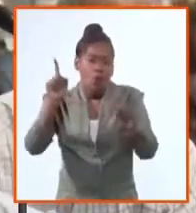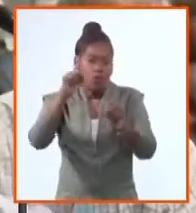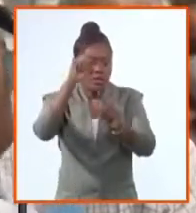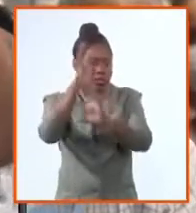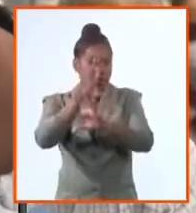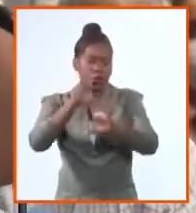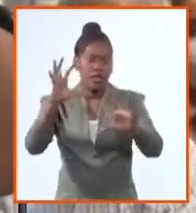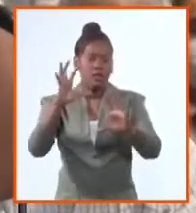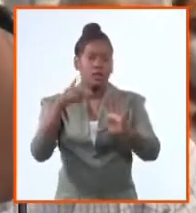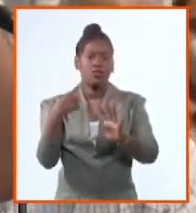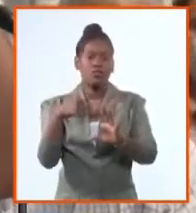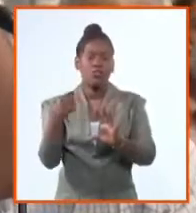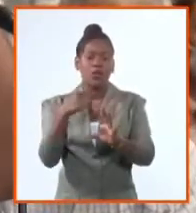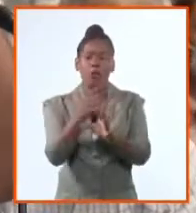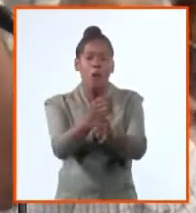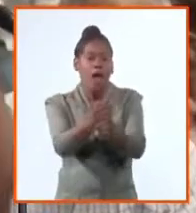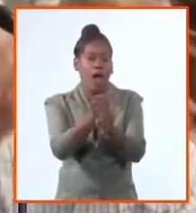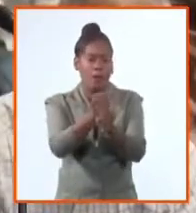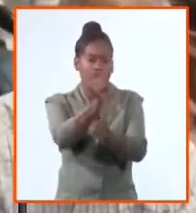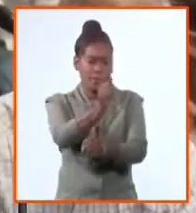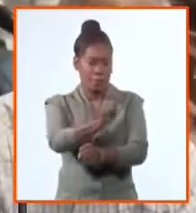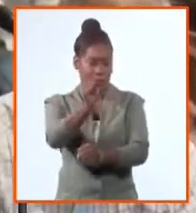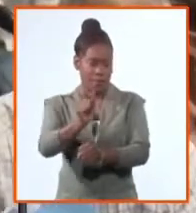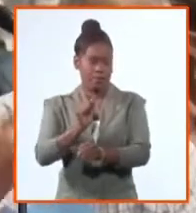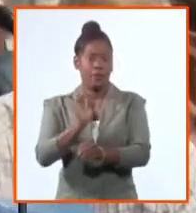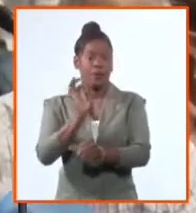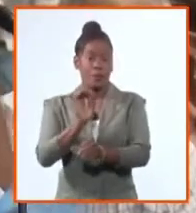Viendo los últimos acontecimientos de los últimos 2 años,